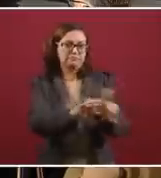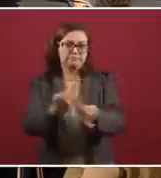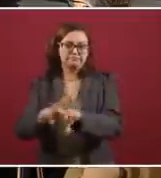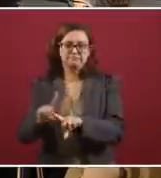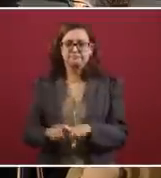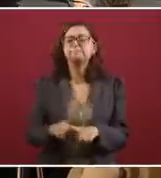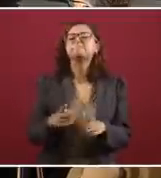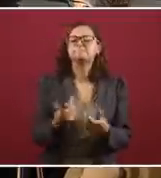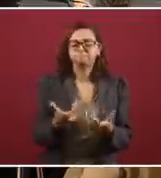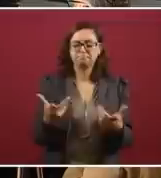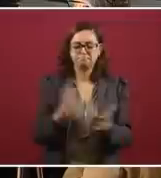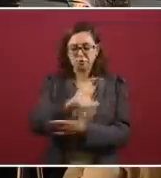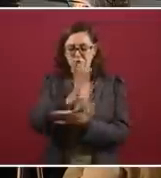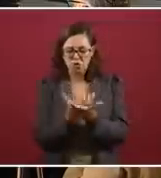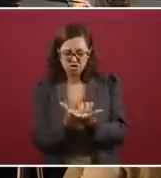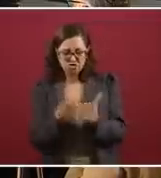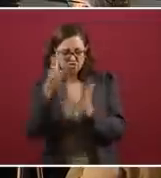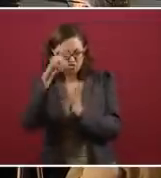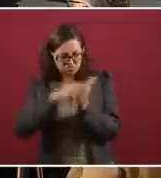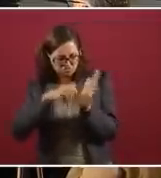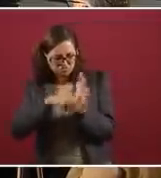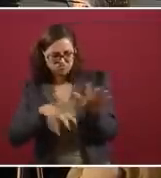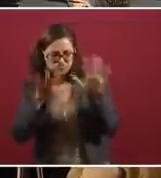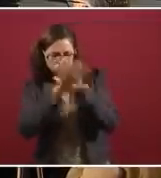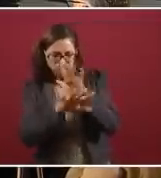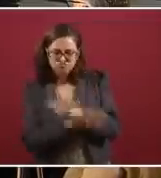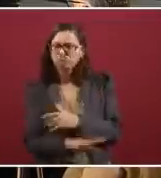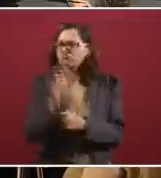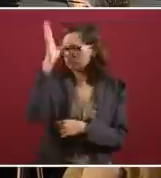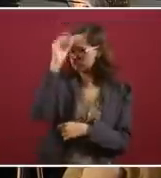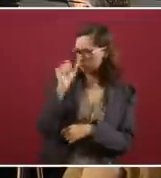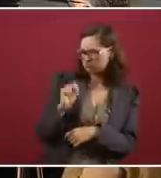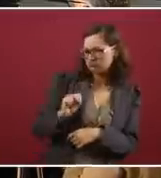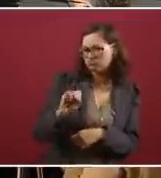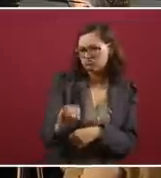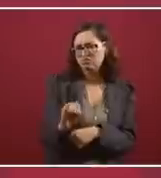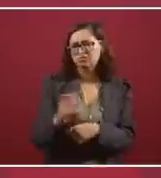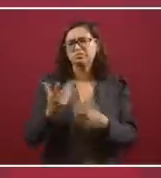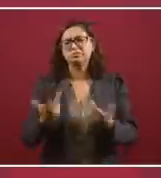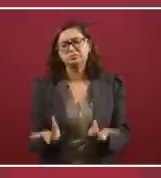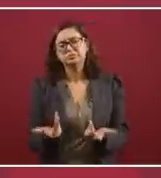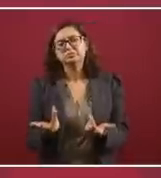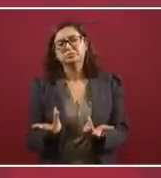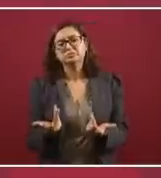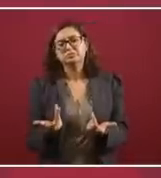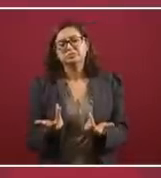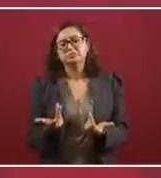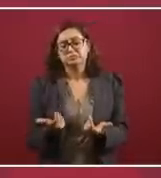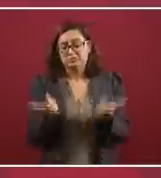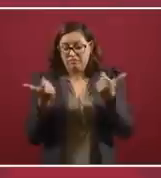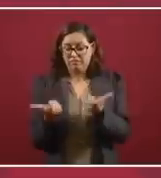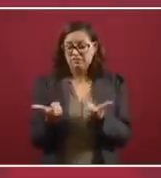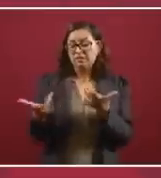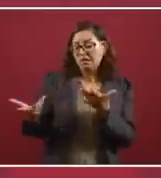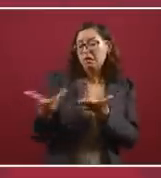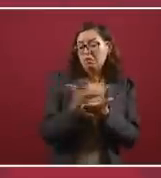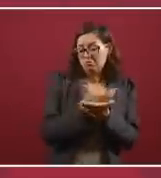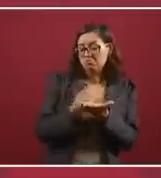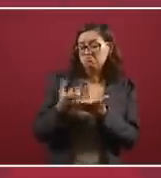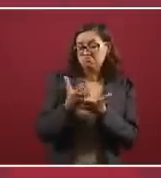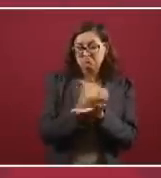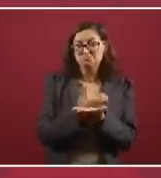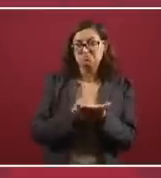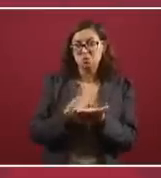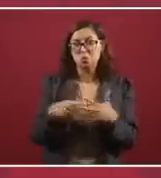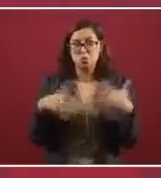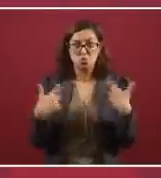a cambiar unas condiciones de pagos que financieramente podían tener un atractivo en cuanto a que eran